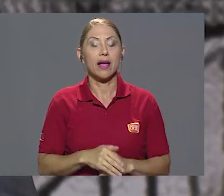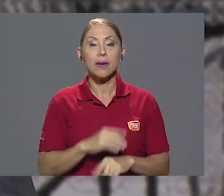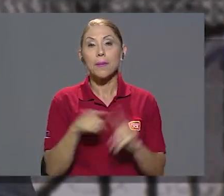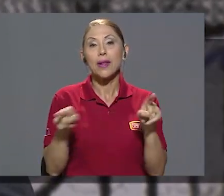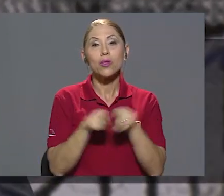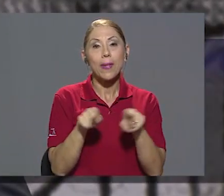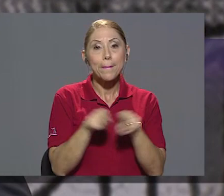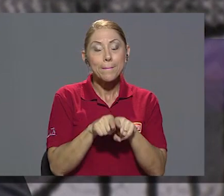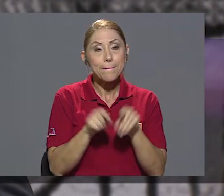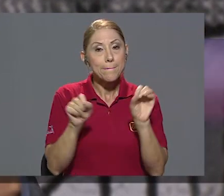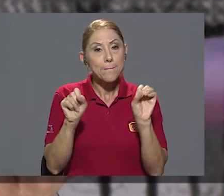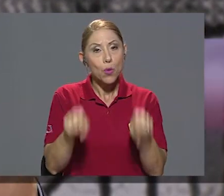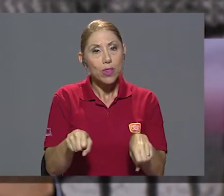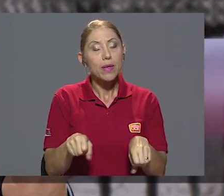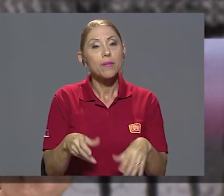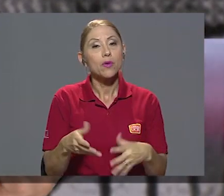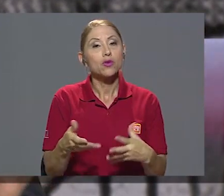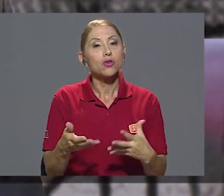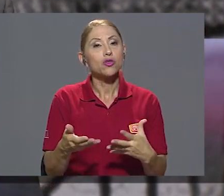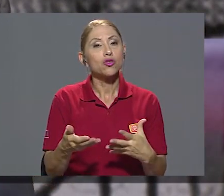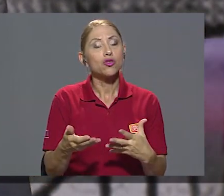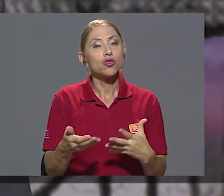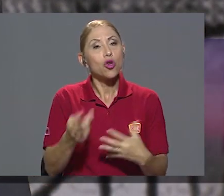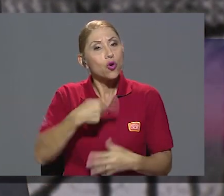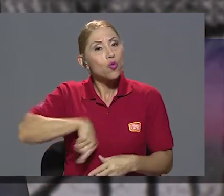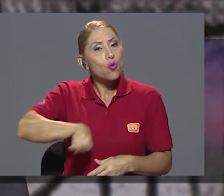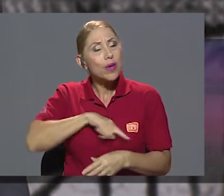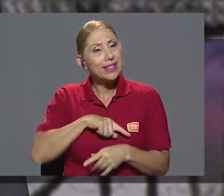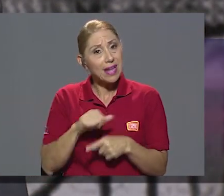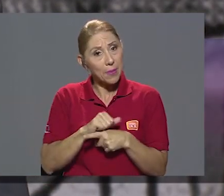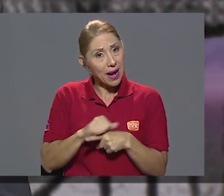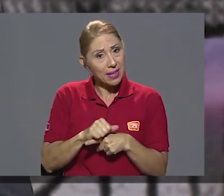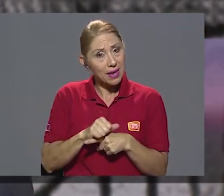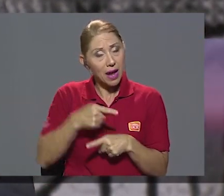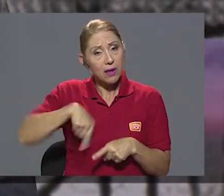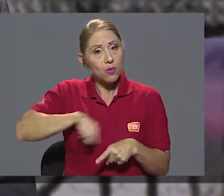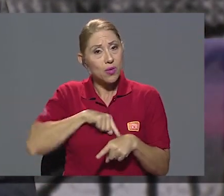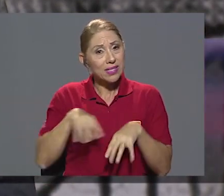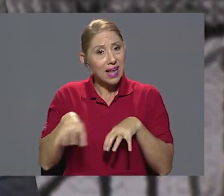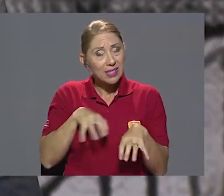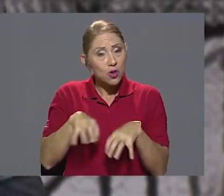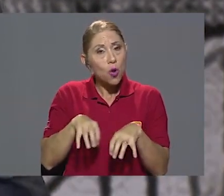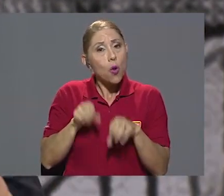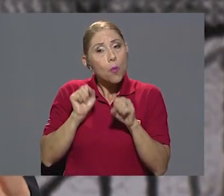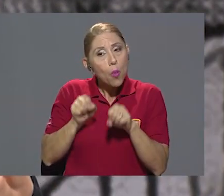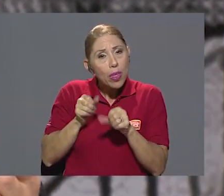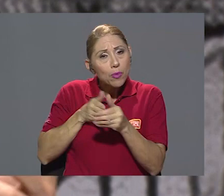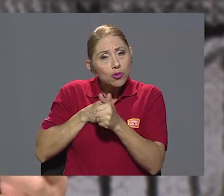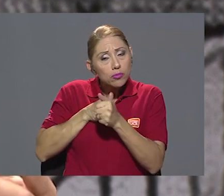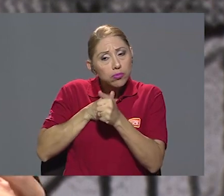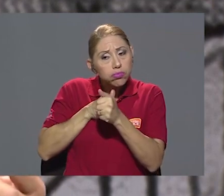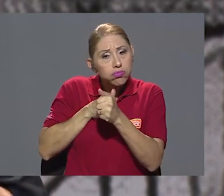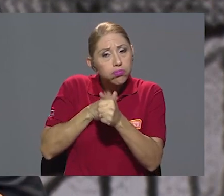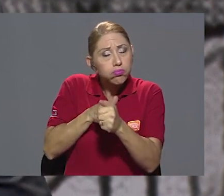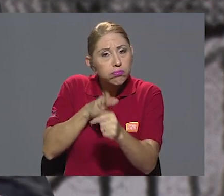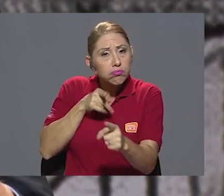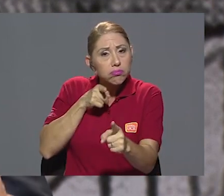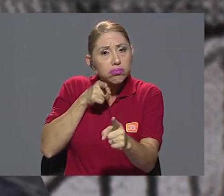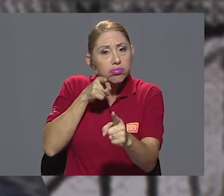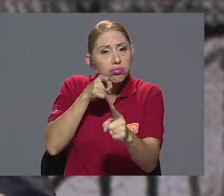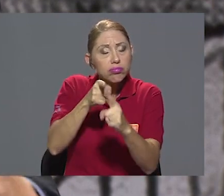pero también podemos orientar nuestra práctica concreta, nuestra acción, conforme a